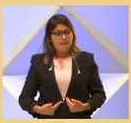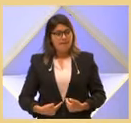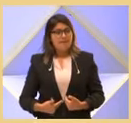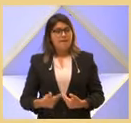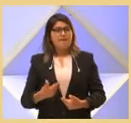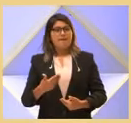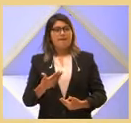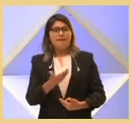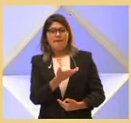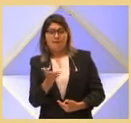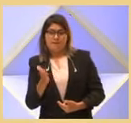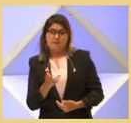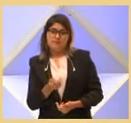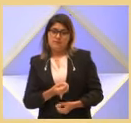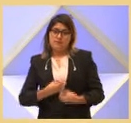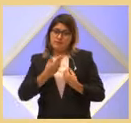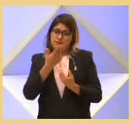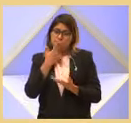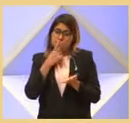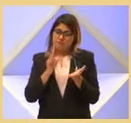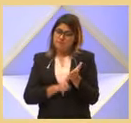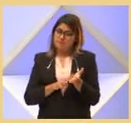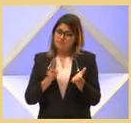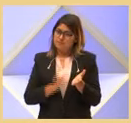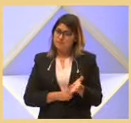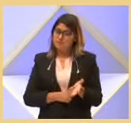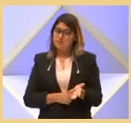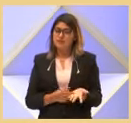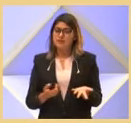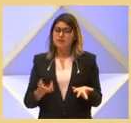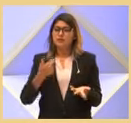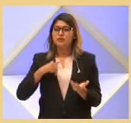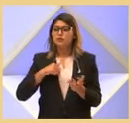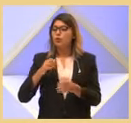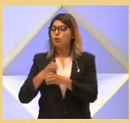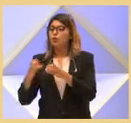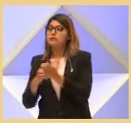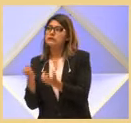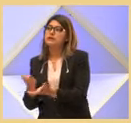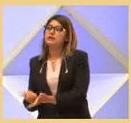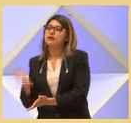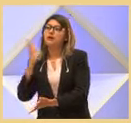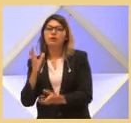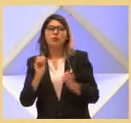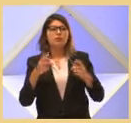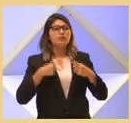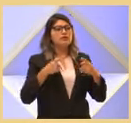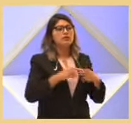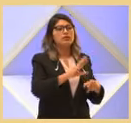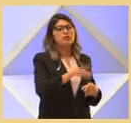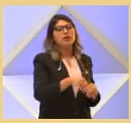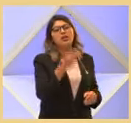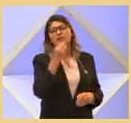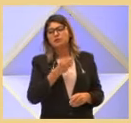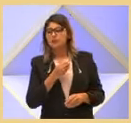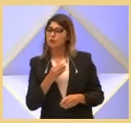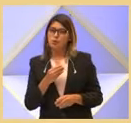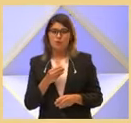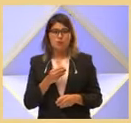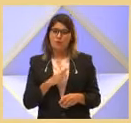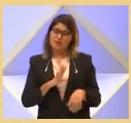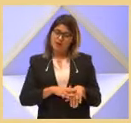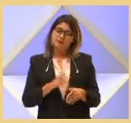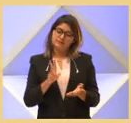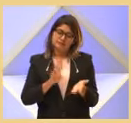la vida humana no tiene precio no lo podemos valorar y por lo tanto hay que tener cuidado pero también tiene